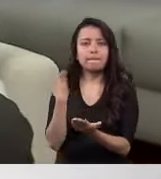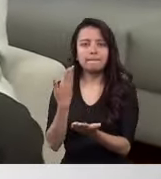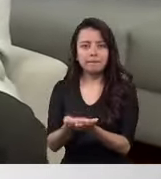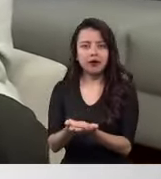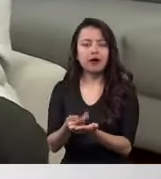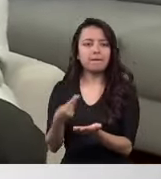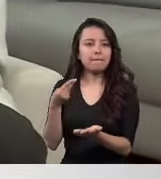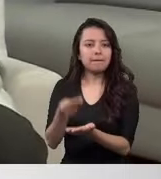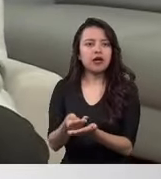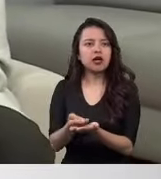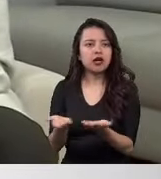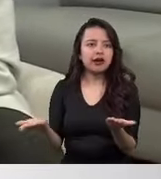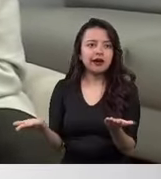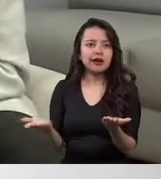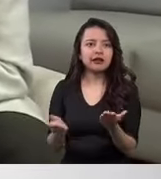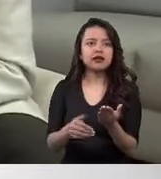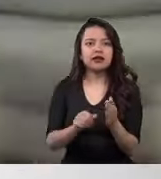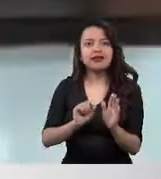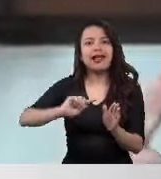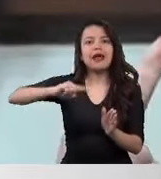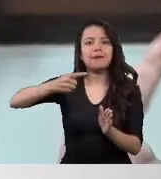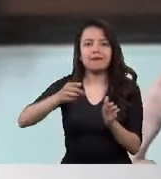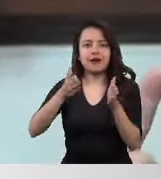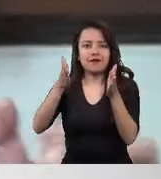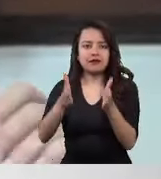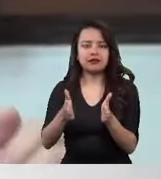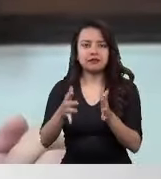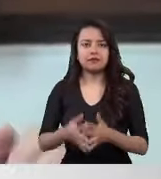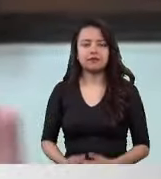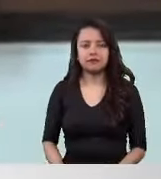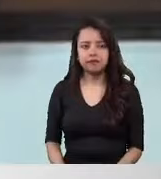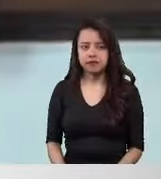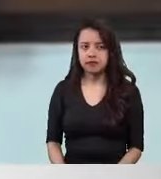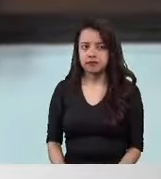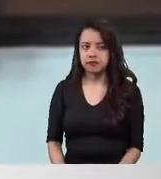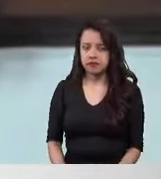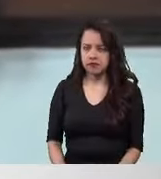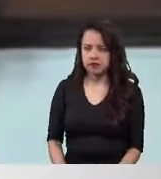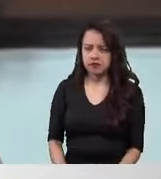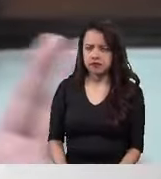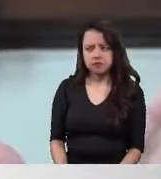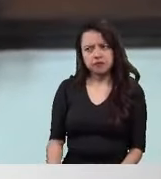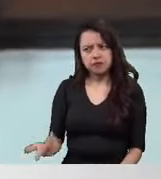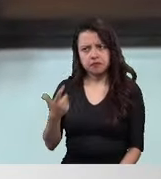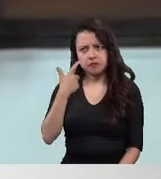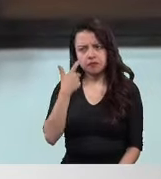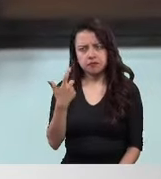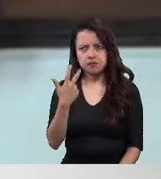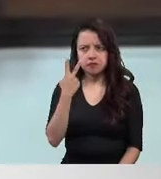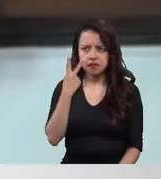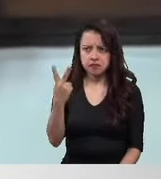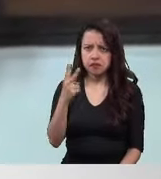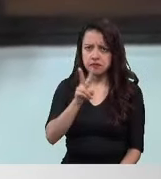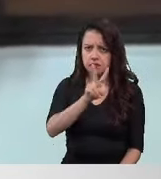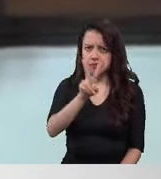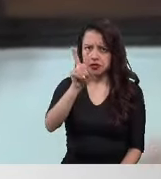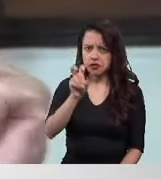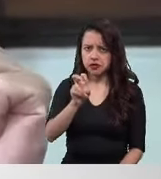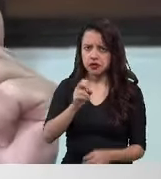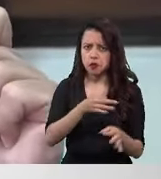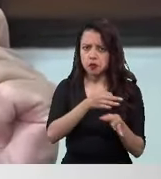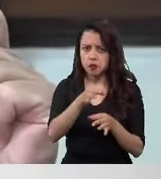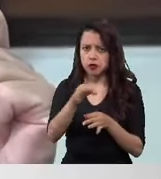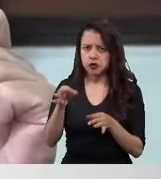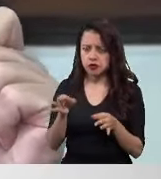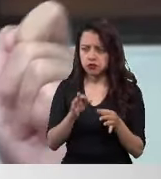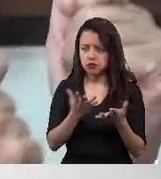lado... aire de la primera fase. Me impresiona mucho que Caldas es de los pocos departamentos. ¿Tiene 27 municipios? Sí, señor,